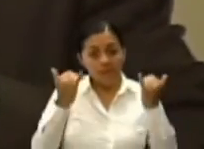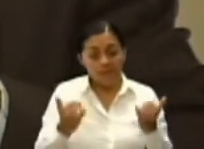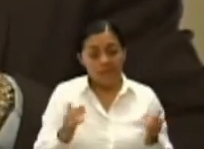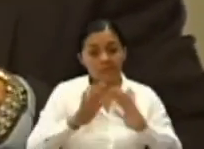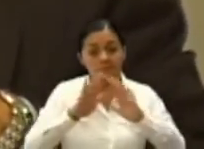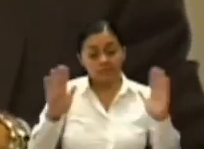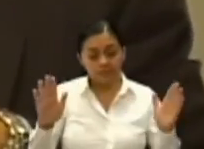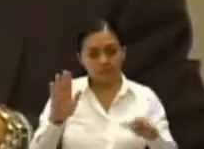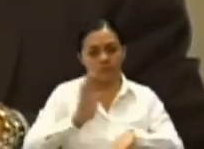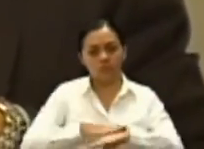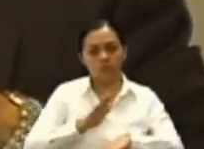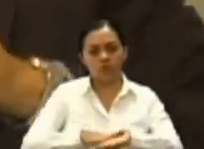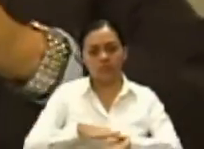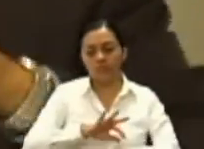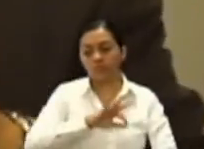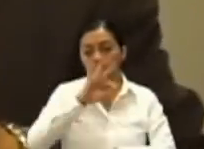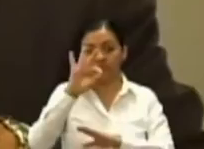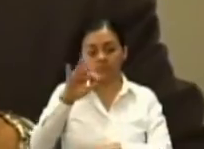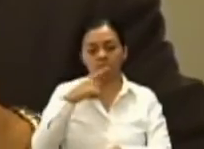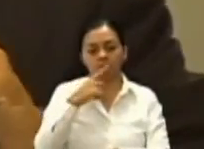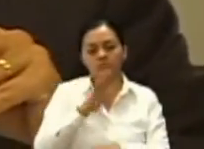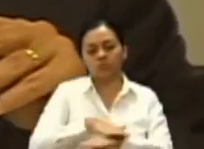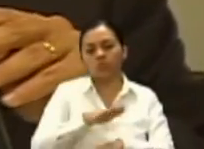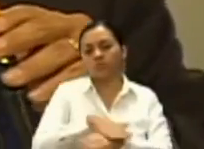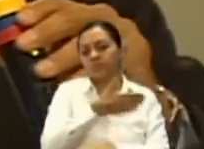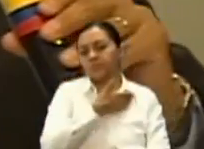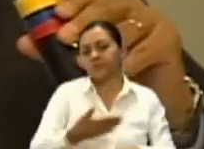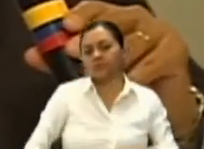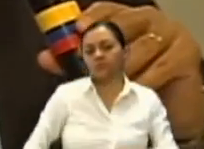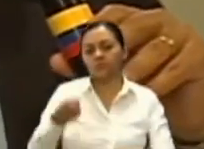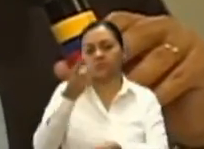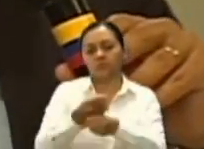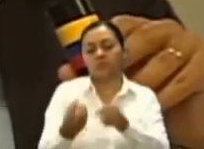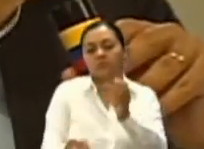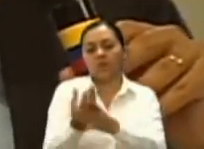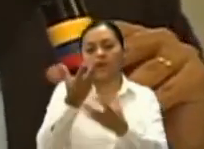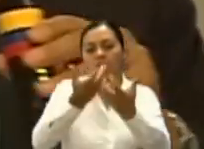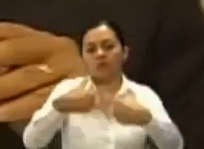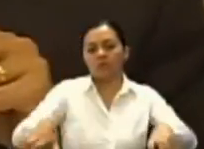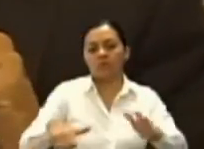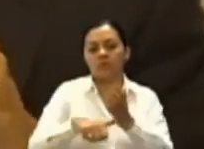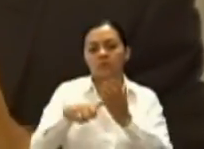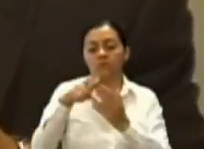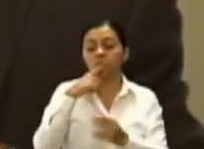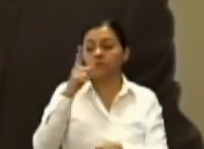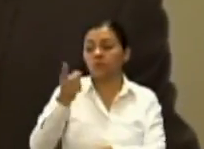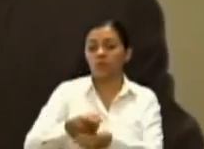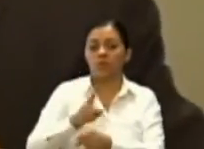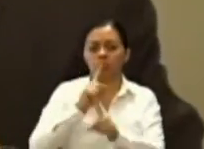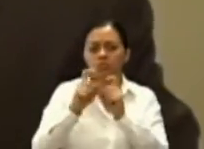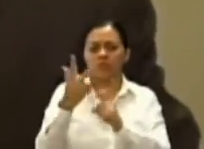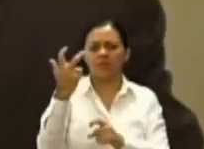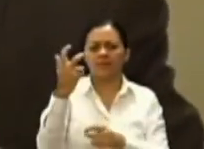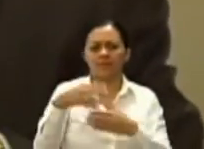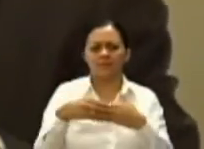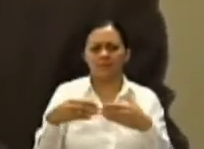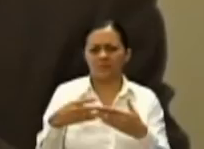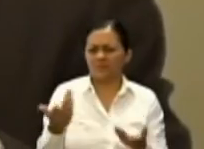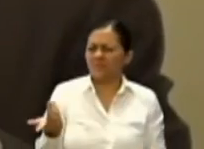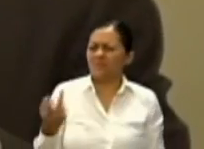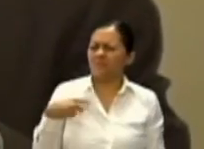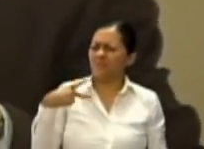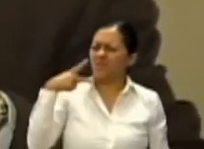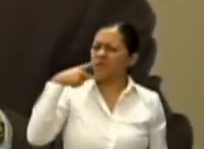ese decreto a la agencia y no sólo eso ya dieron que van a poner en 13 dólares la consulta es una mentira un disparate